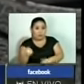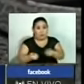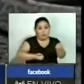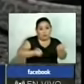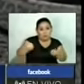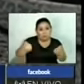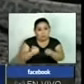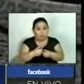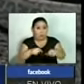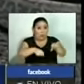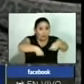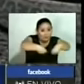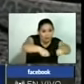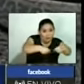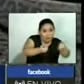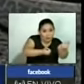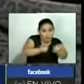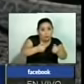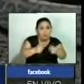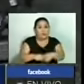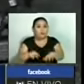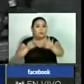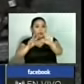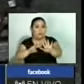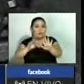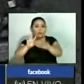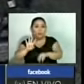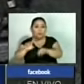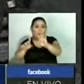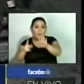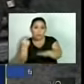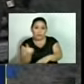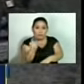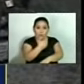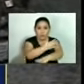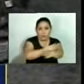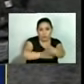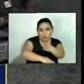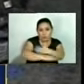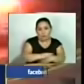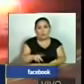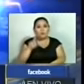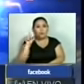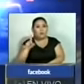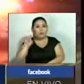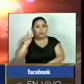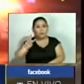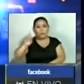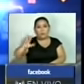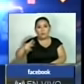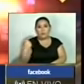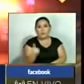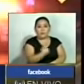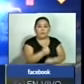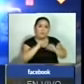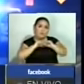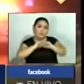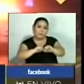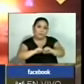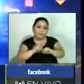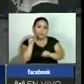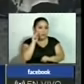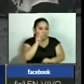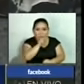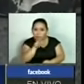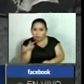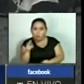accidentes en motocicletas, 746 lesionados y 123 fallecidos. Aunque esta